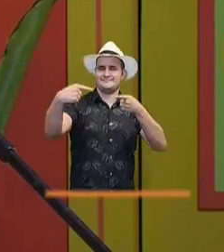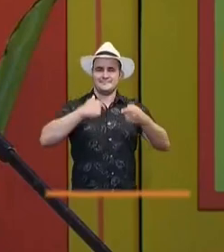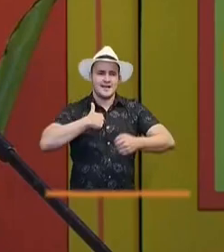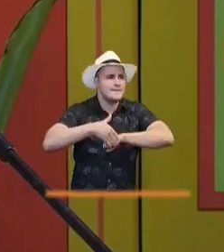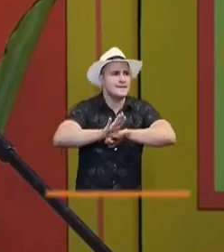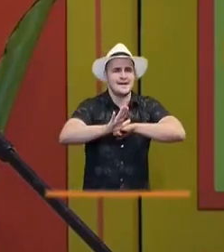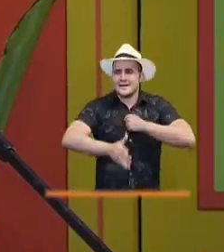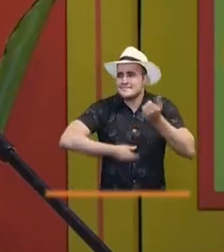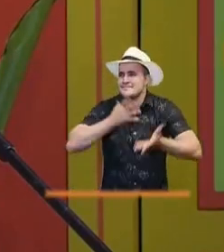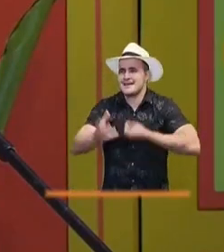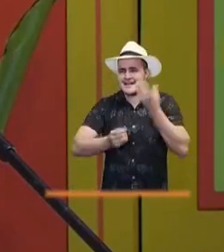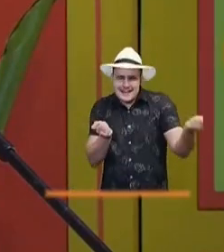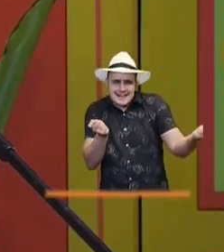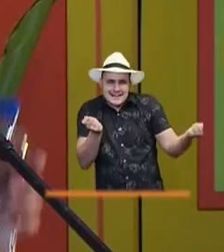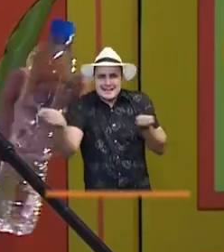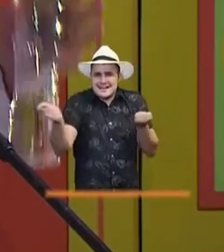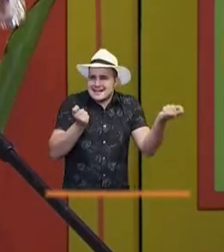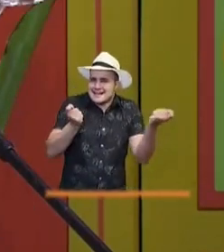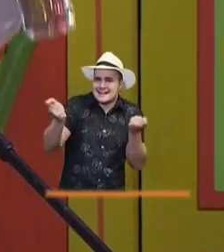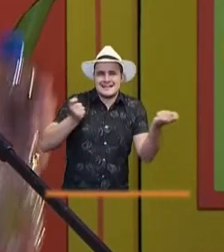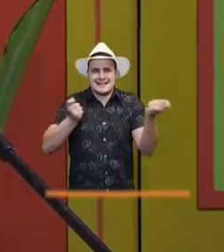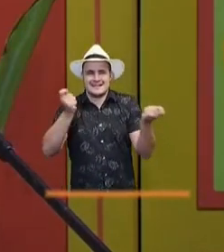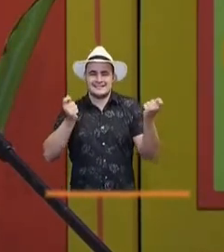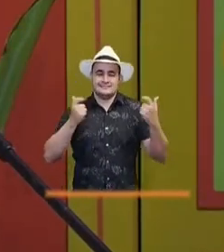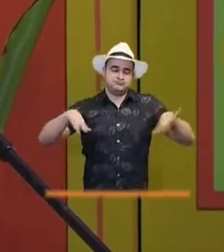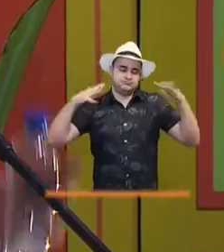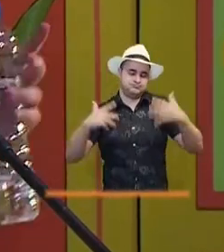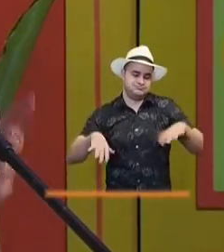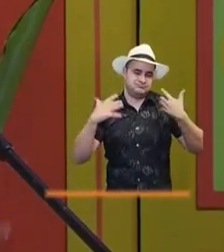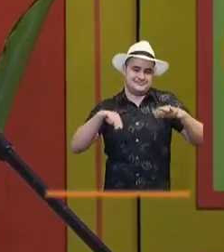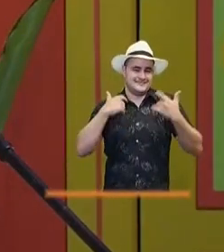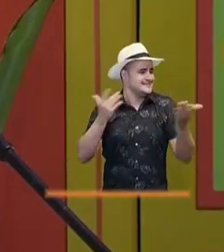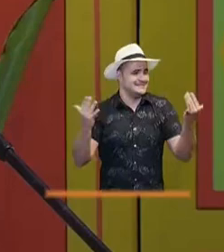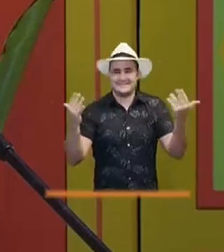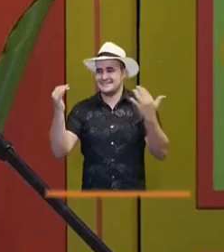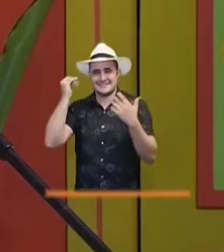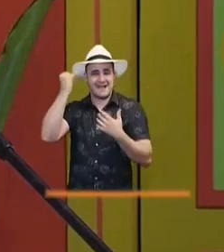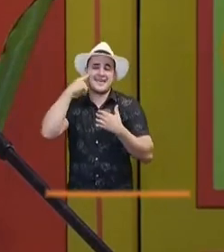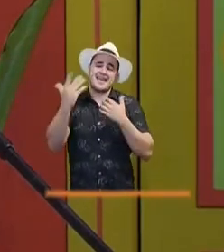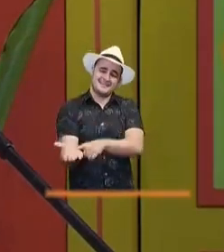improvisación, sea en flor o en impresoras, deme una voz.